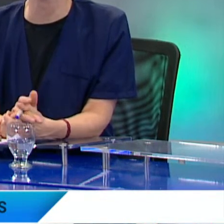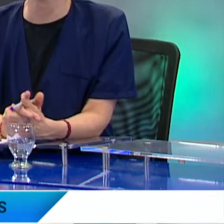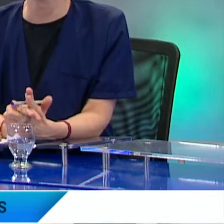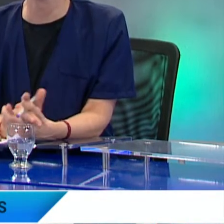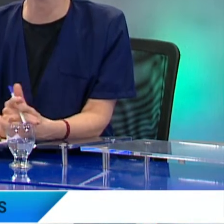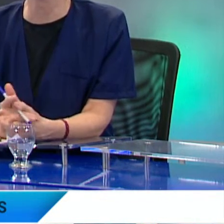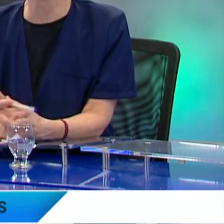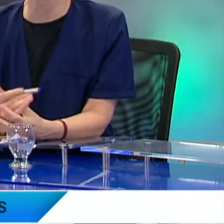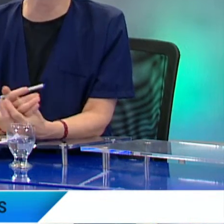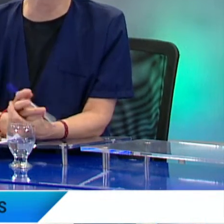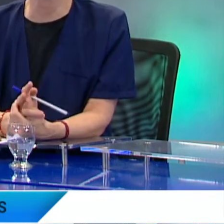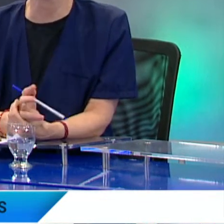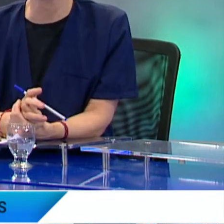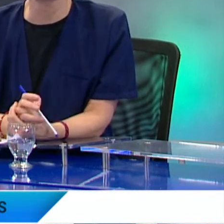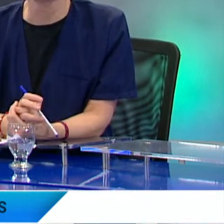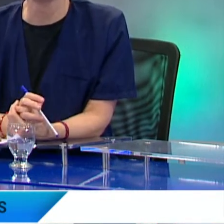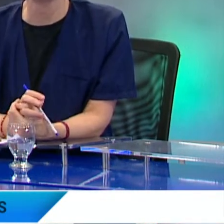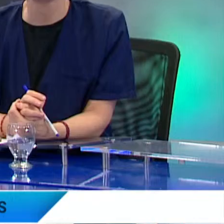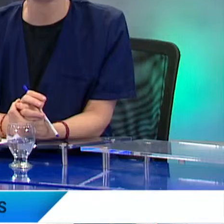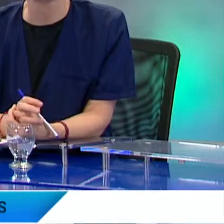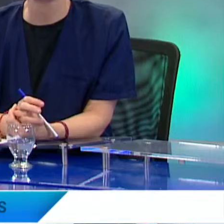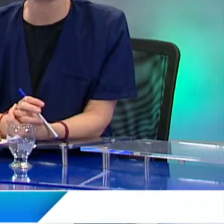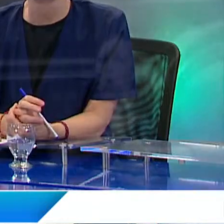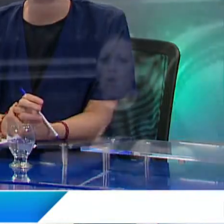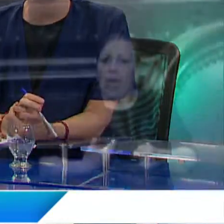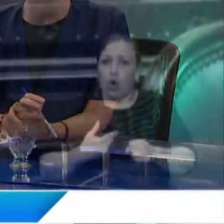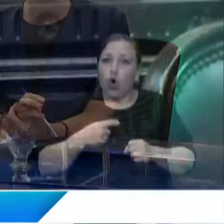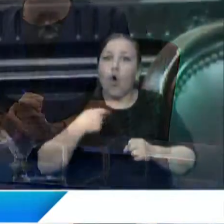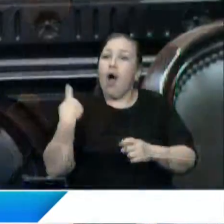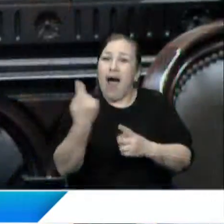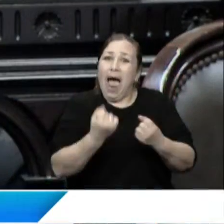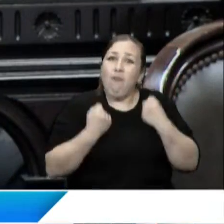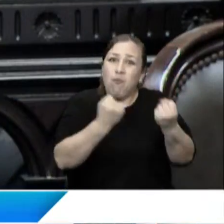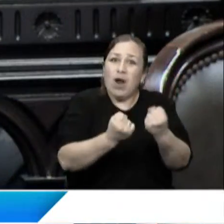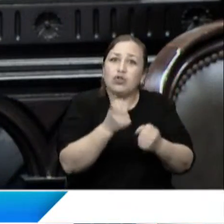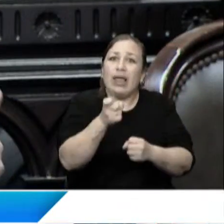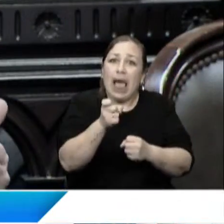la sesión donde se debatía el veto presidencial. Porque el ajuste